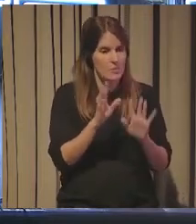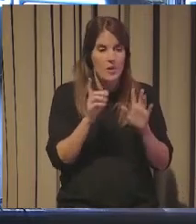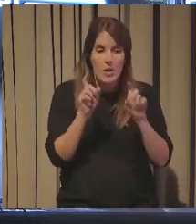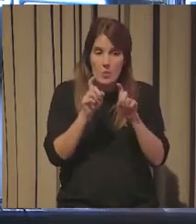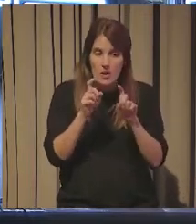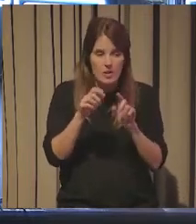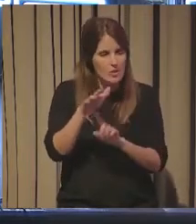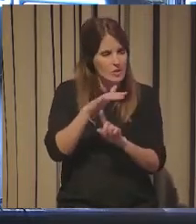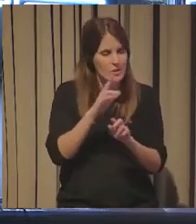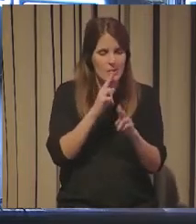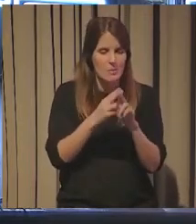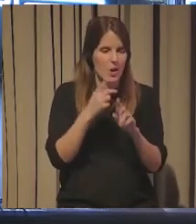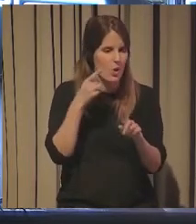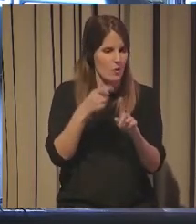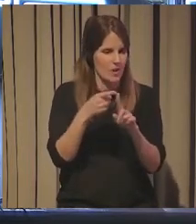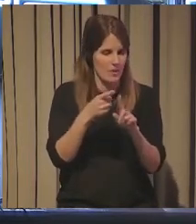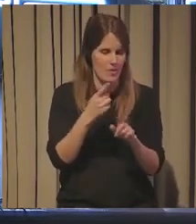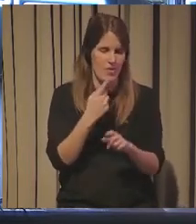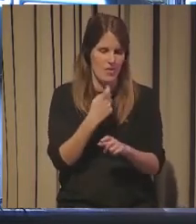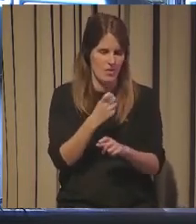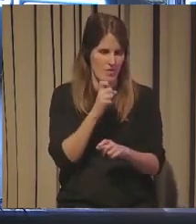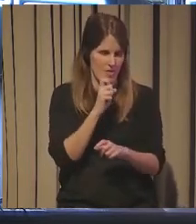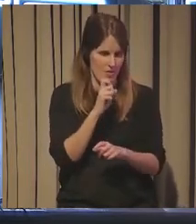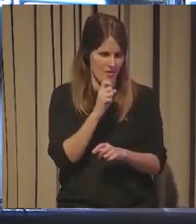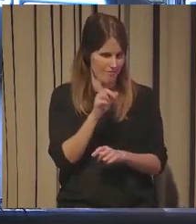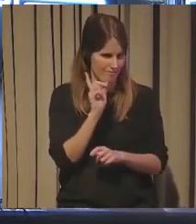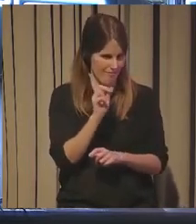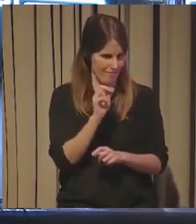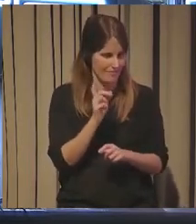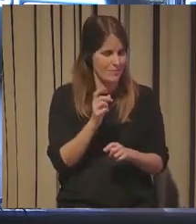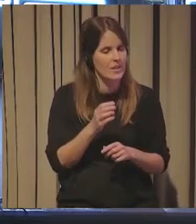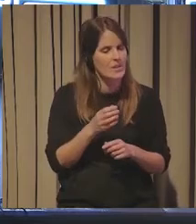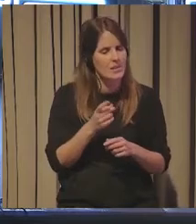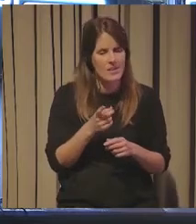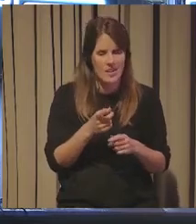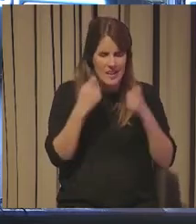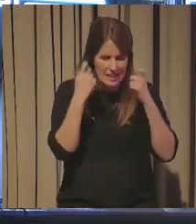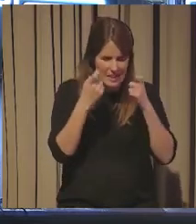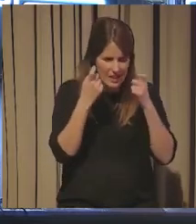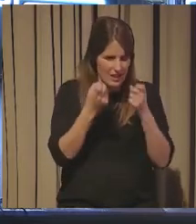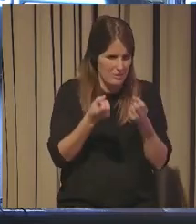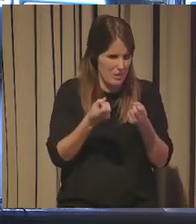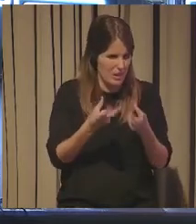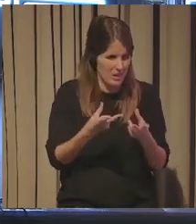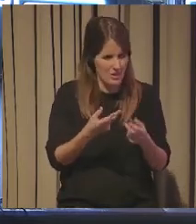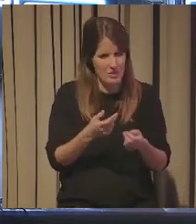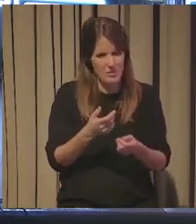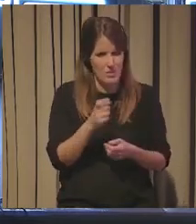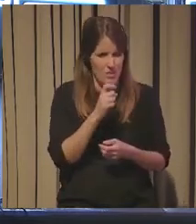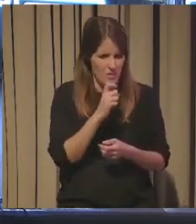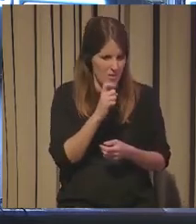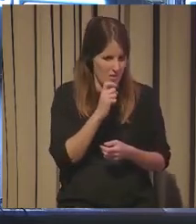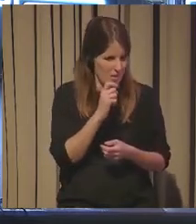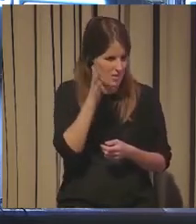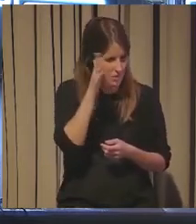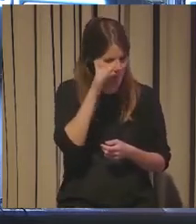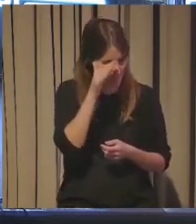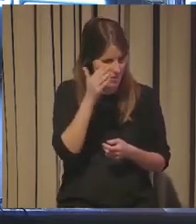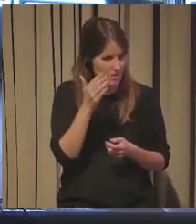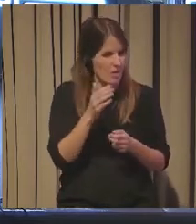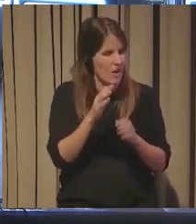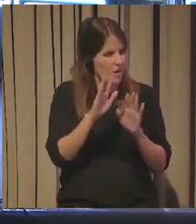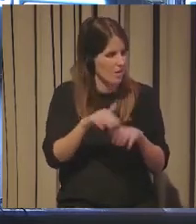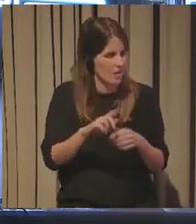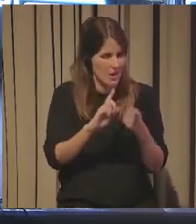es un objetivo difícil y me han dicho, no lo intentes, es demasiado difícil, no van